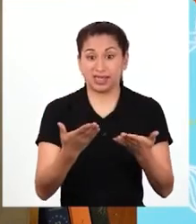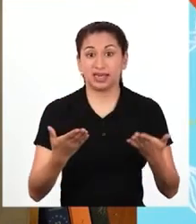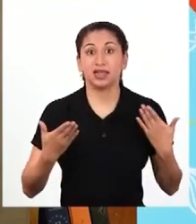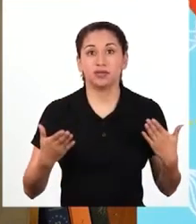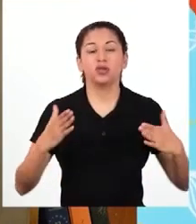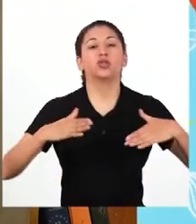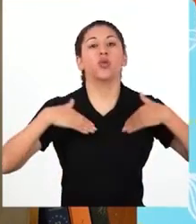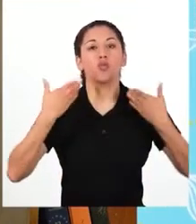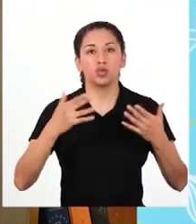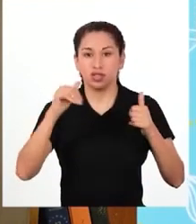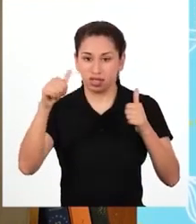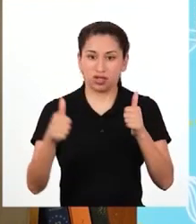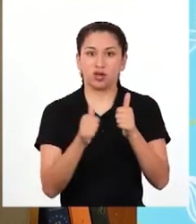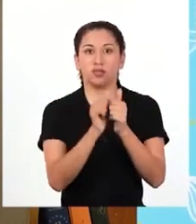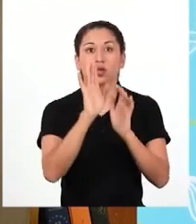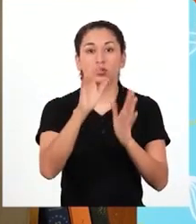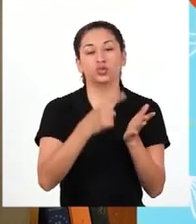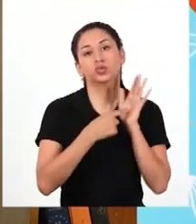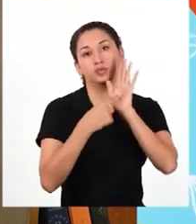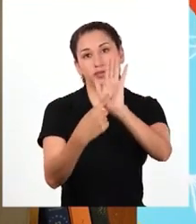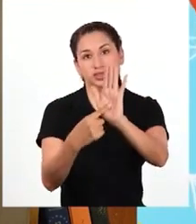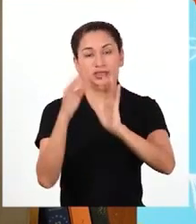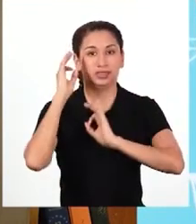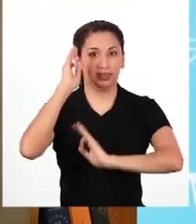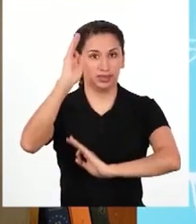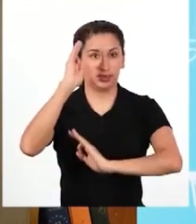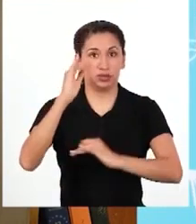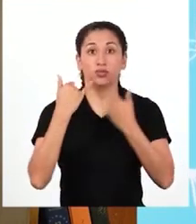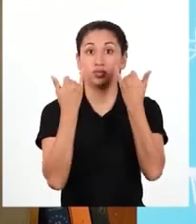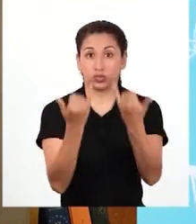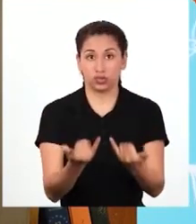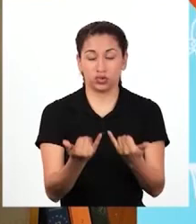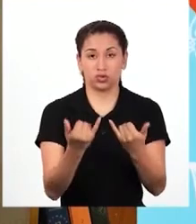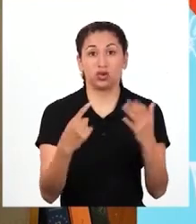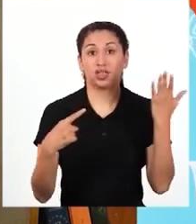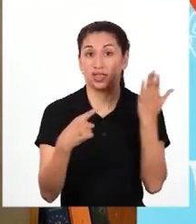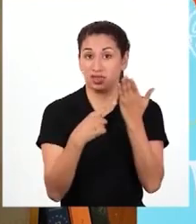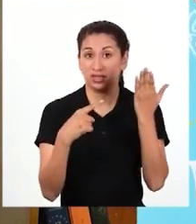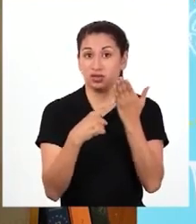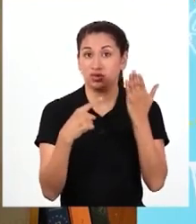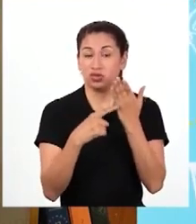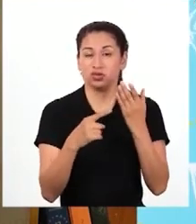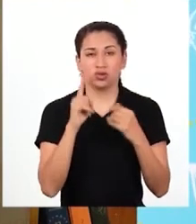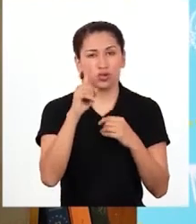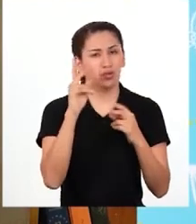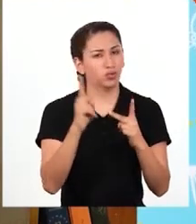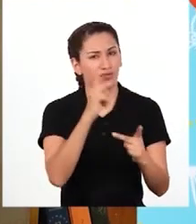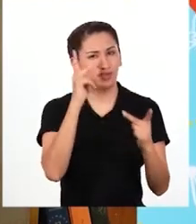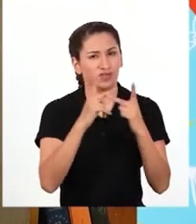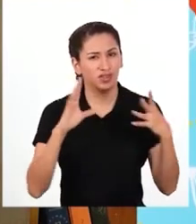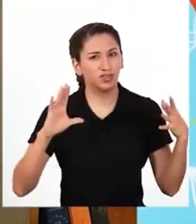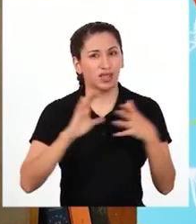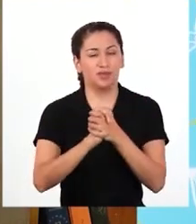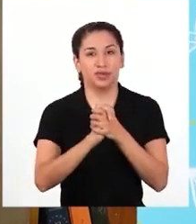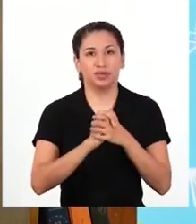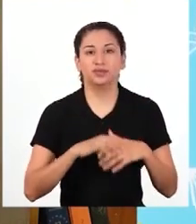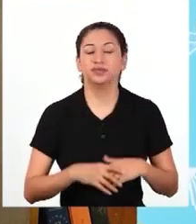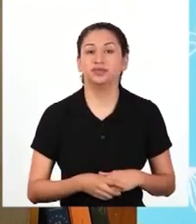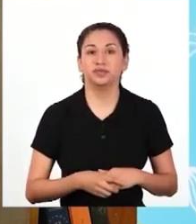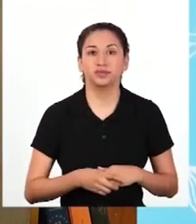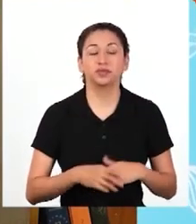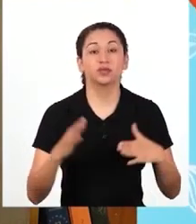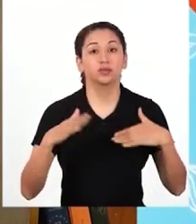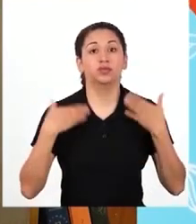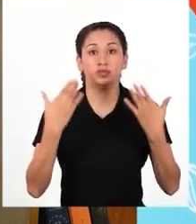su presentación. Hoy, la tecnología es un excelente aliado. Pueden ayudarse de